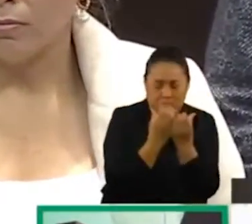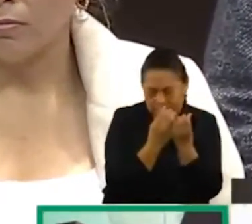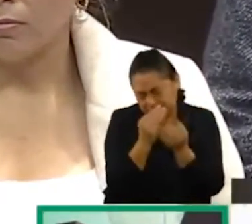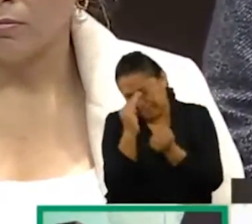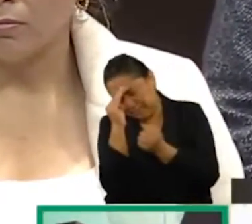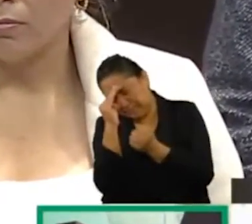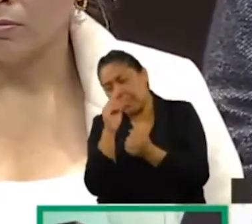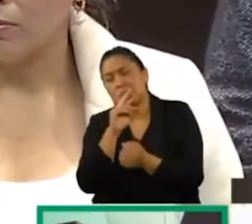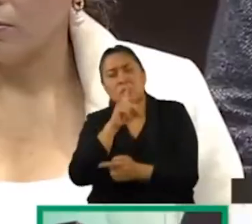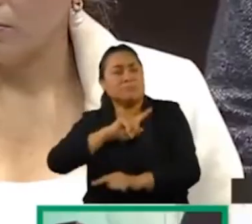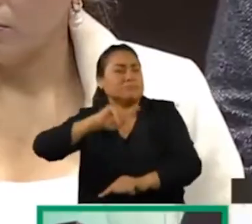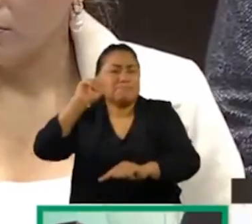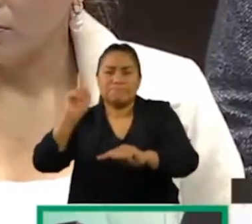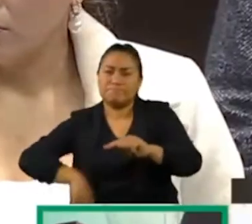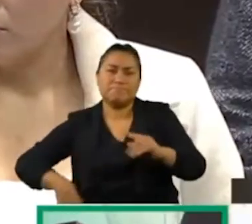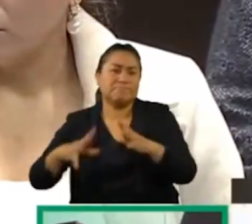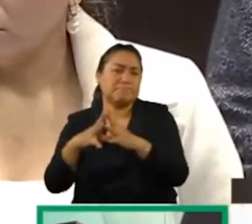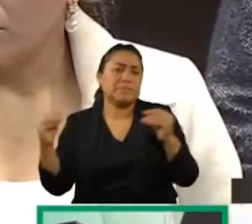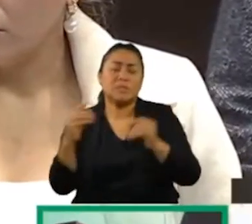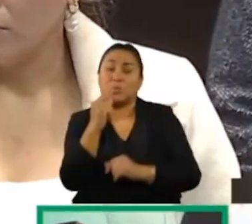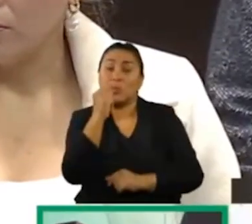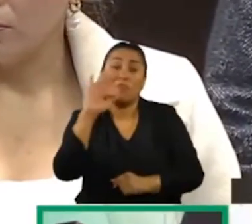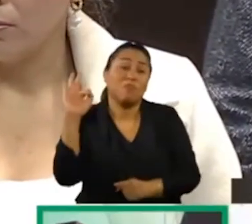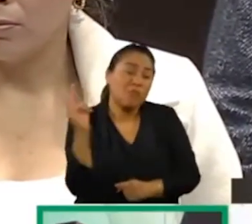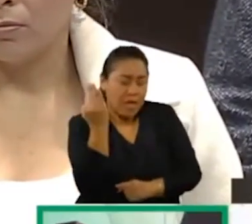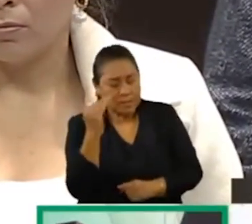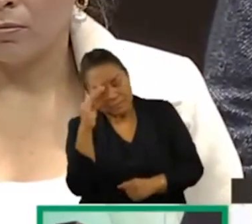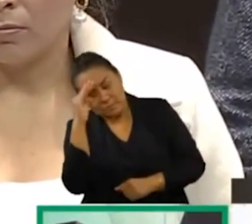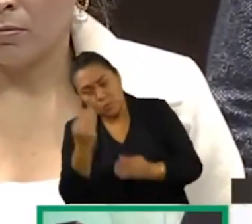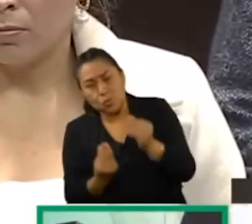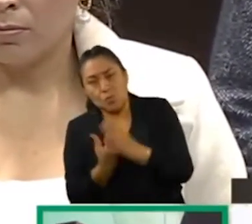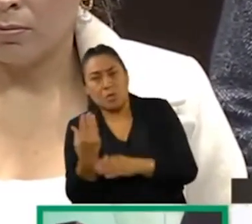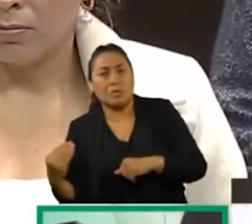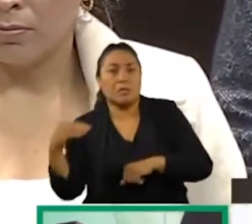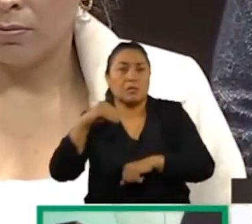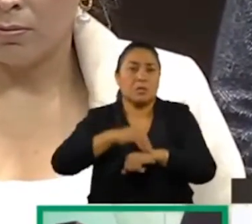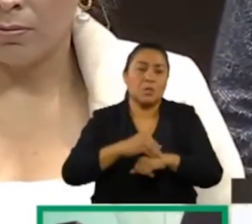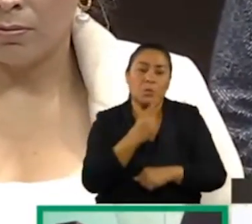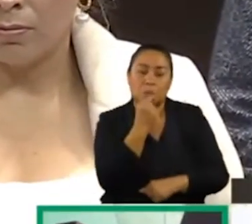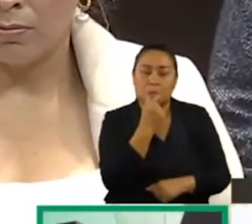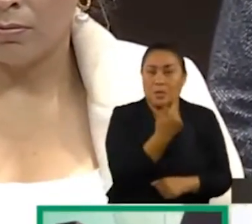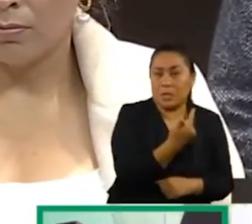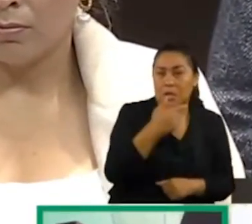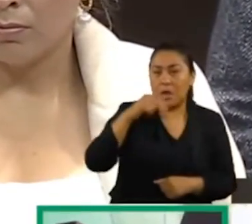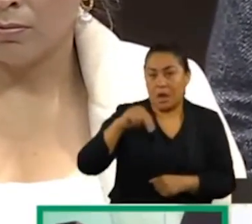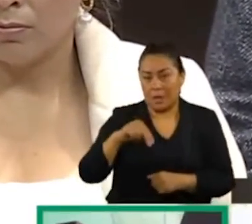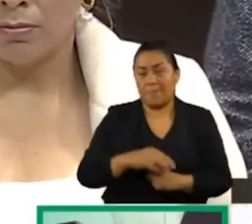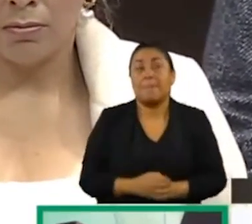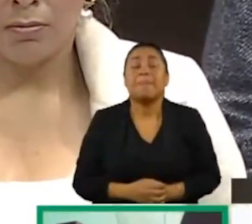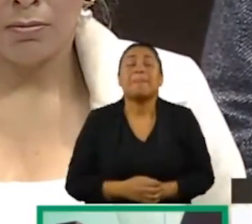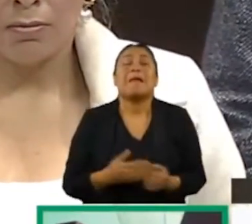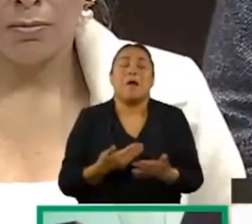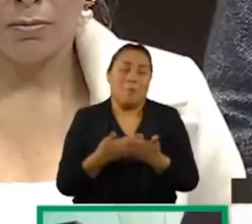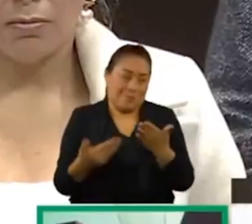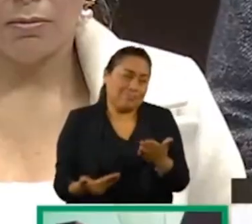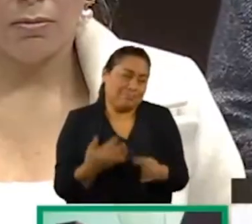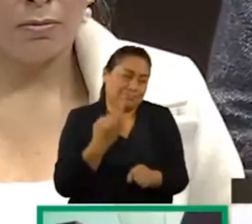extinguir la Policía Federal y crear la Guardia Nacional. Pero hoy todavía se duelen